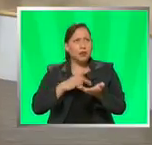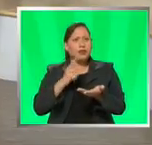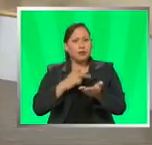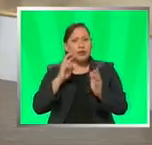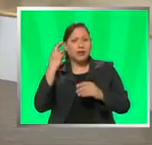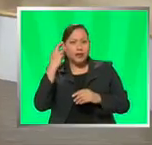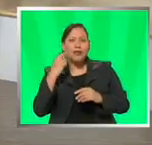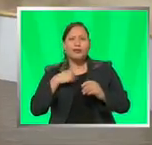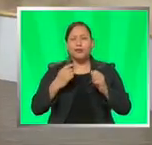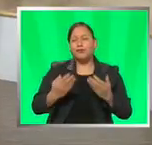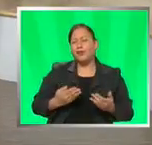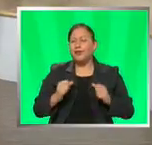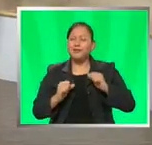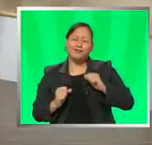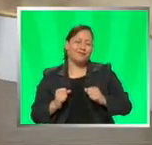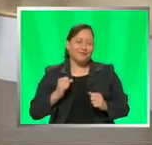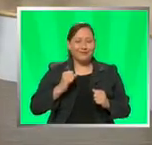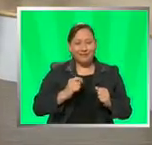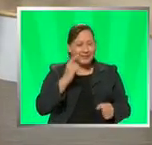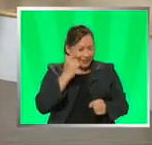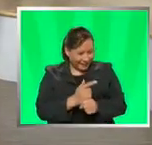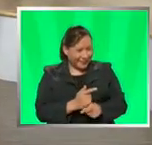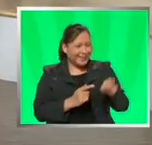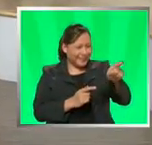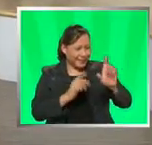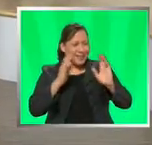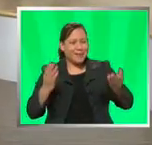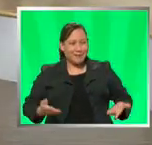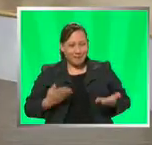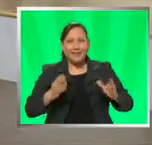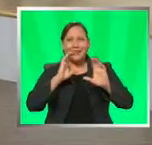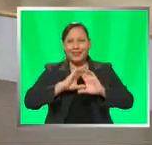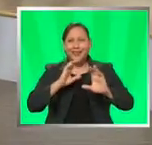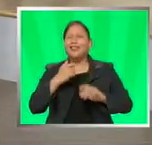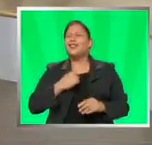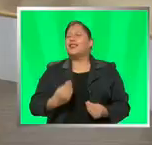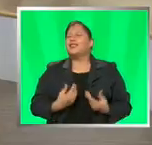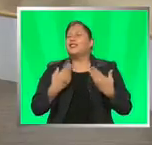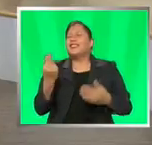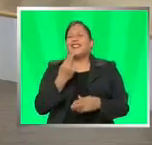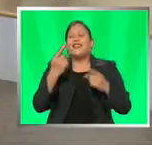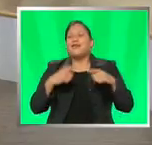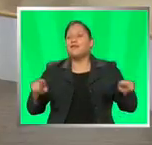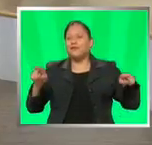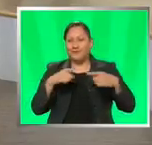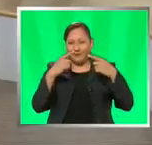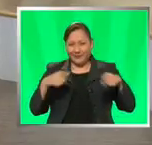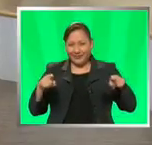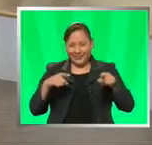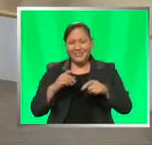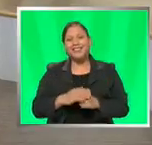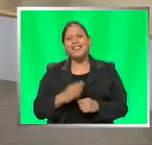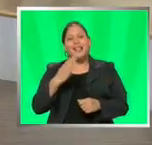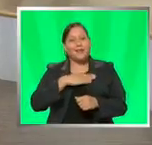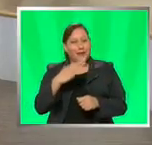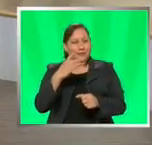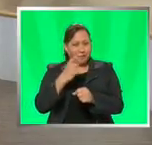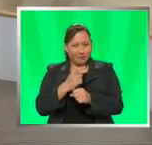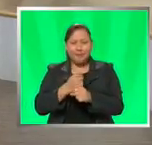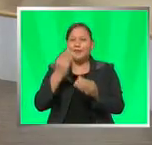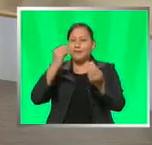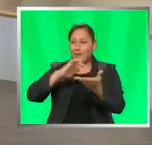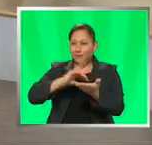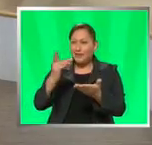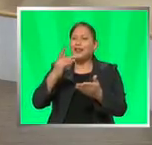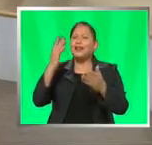vieron bailando. Ya, ya me... la vimos. Ya te vimos bailando y cantando. Necesitaba música. Necesitabas música. Pues bueno, primero que nada, muchas gracias